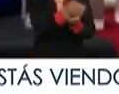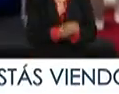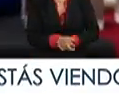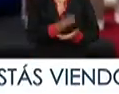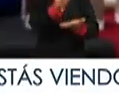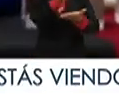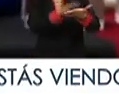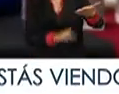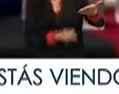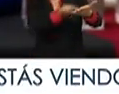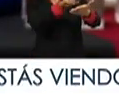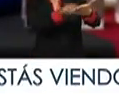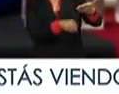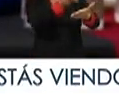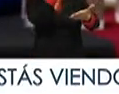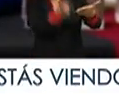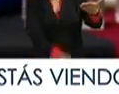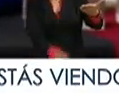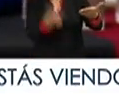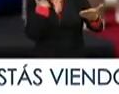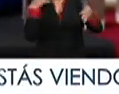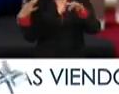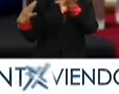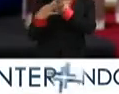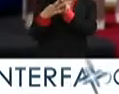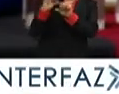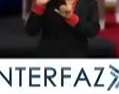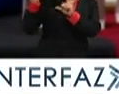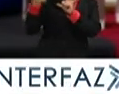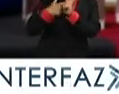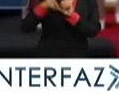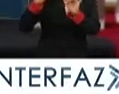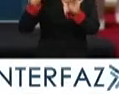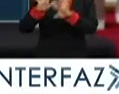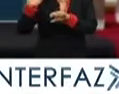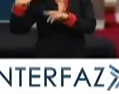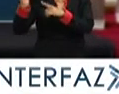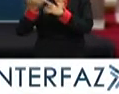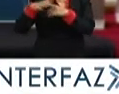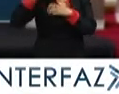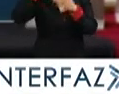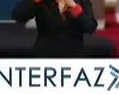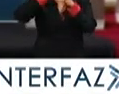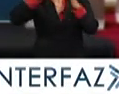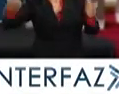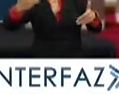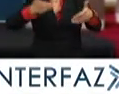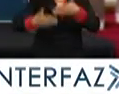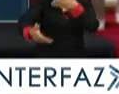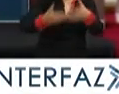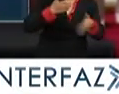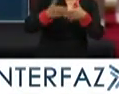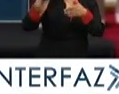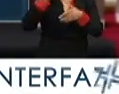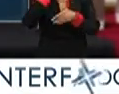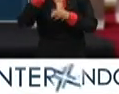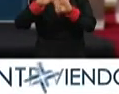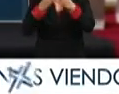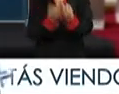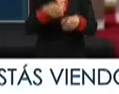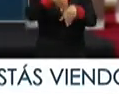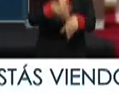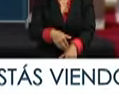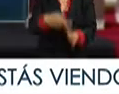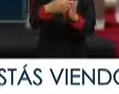Textos que nunca estuvieron apegados a determinadas circunstancias de épocas y modas que dictan formas